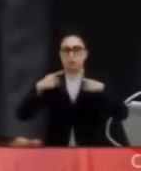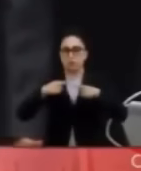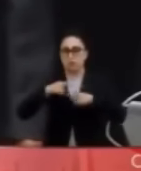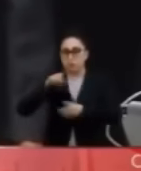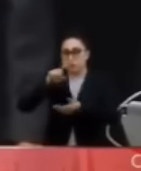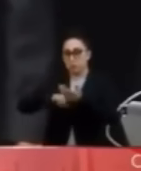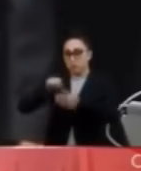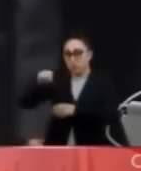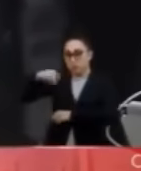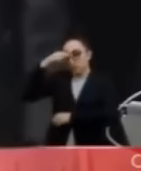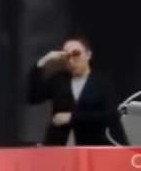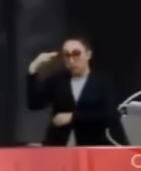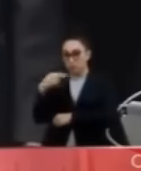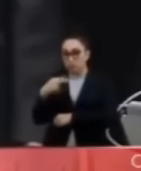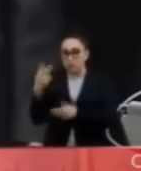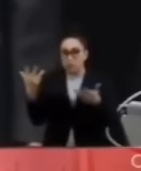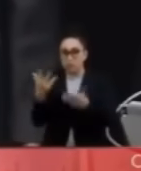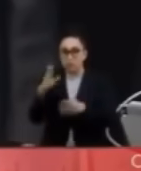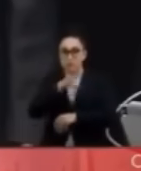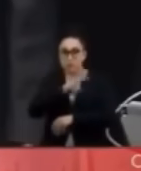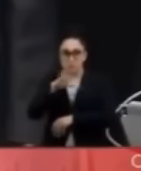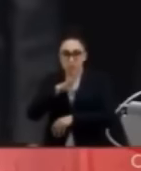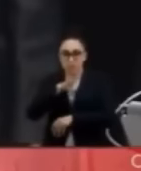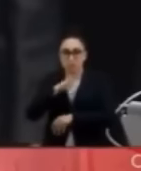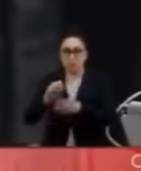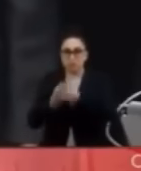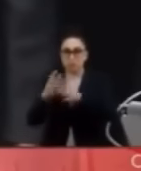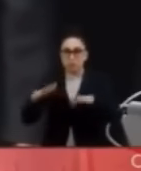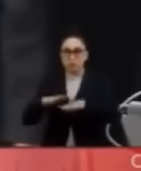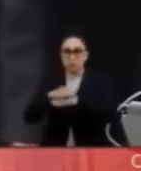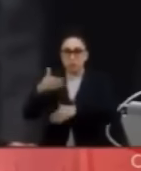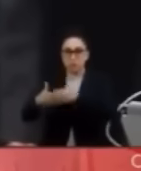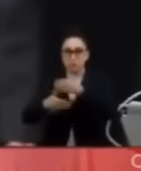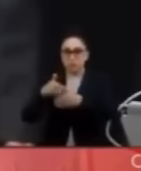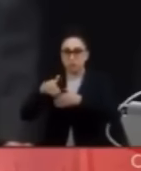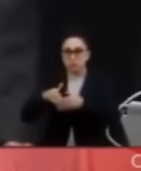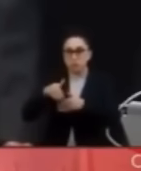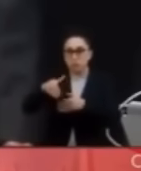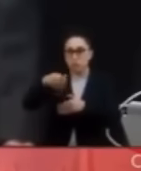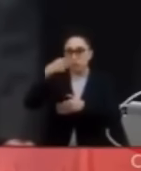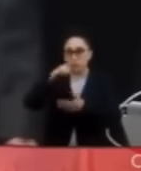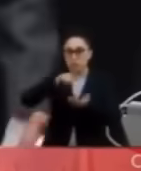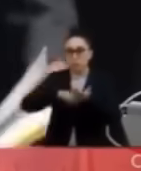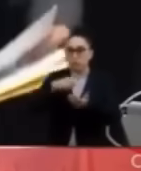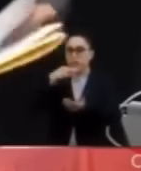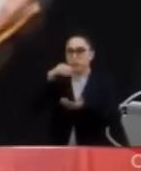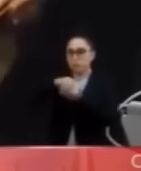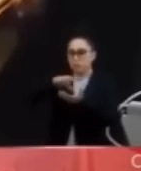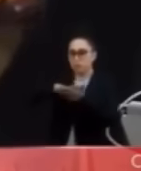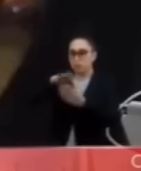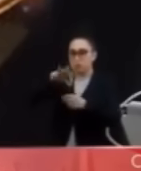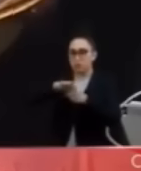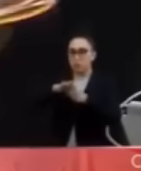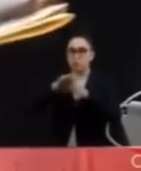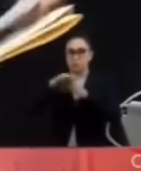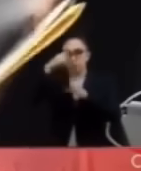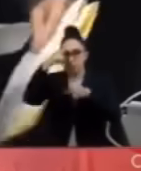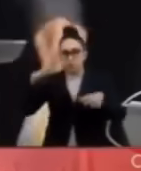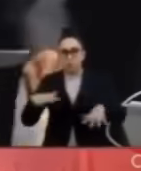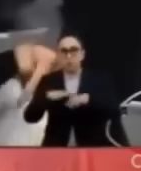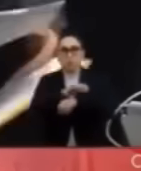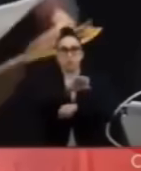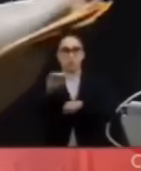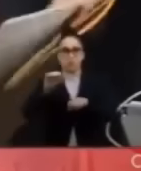México se abre un nuevo camino para la humanidad en la democratización del poder judicial de